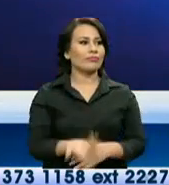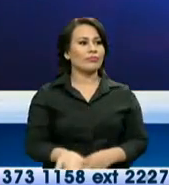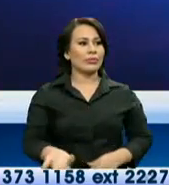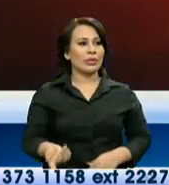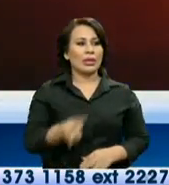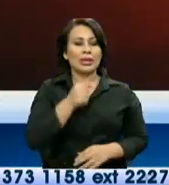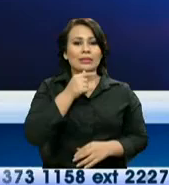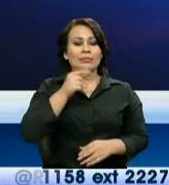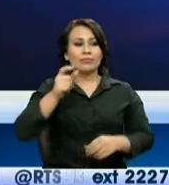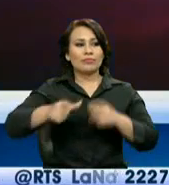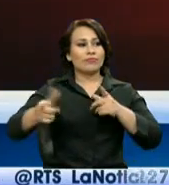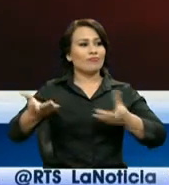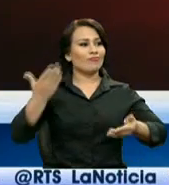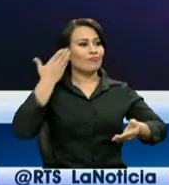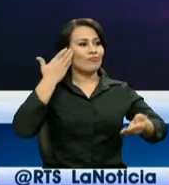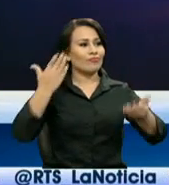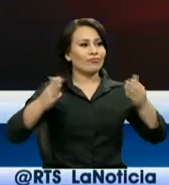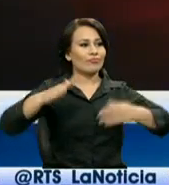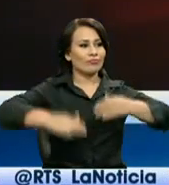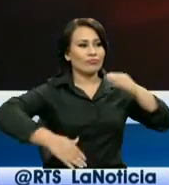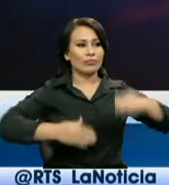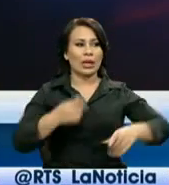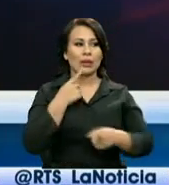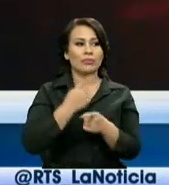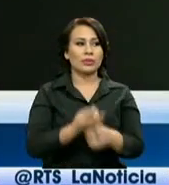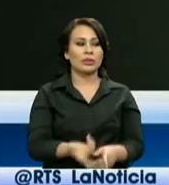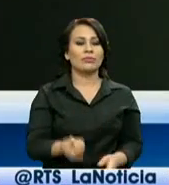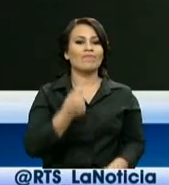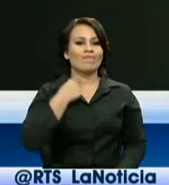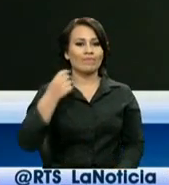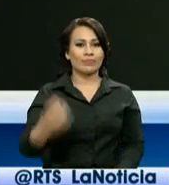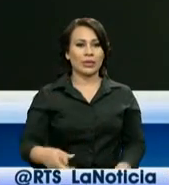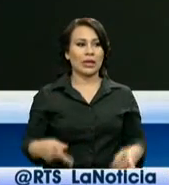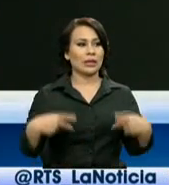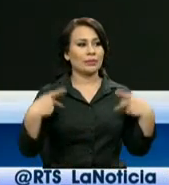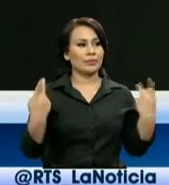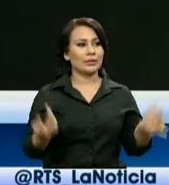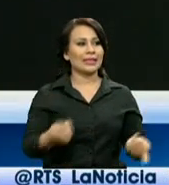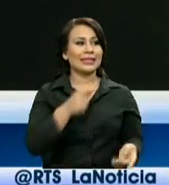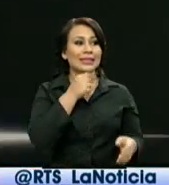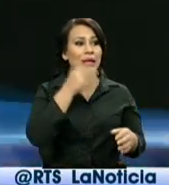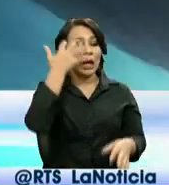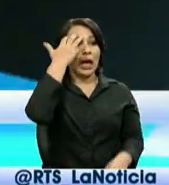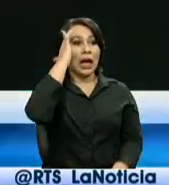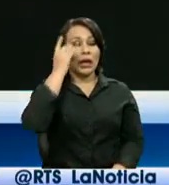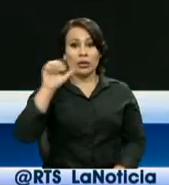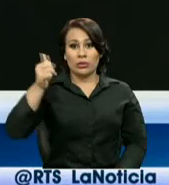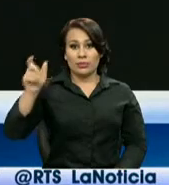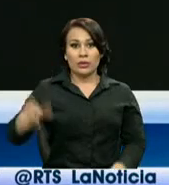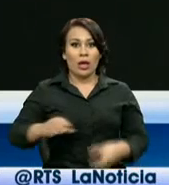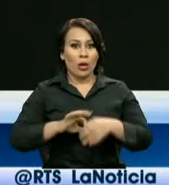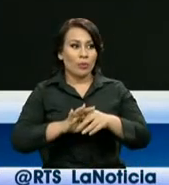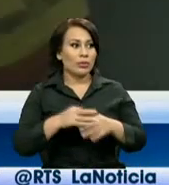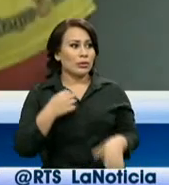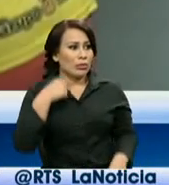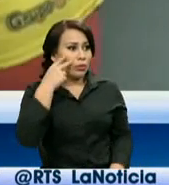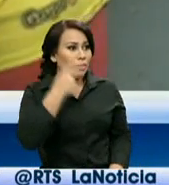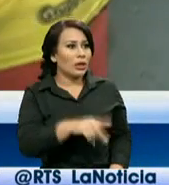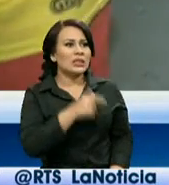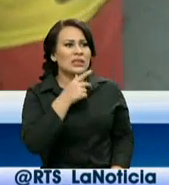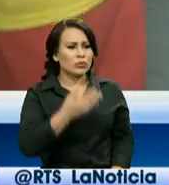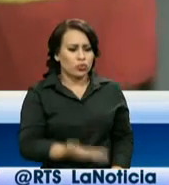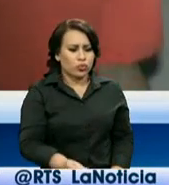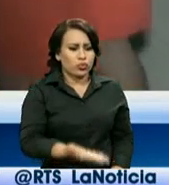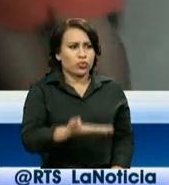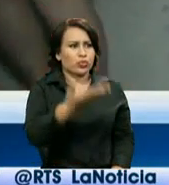nadar, por lo cual se ahoga. La desesperación del acompañante al ver que el fallecido no emergía del agua